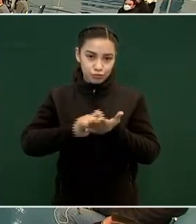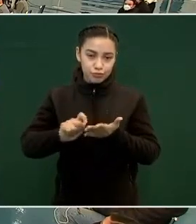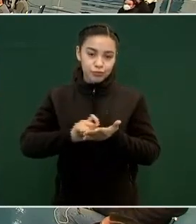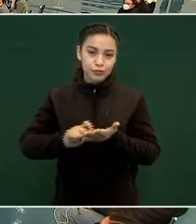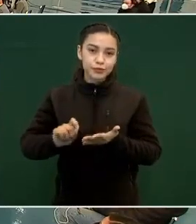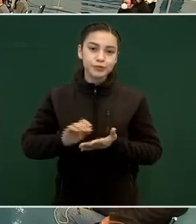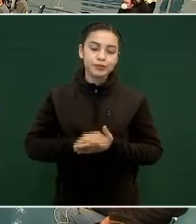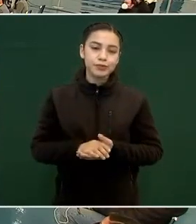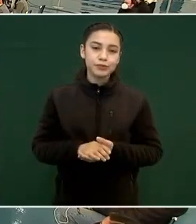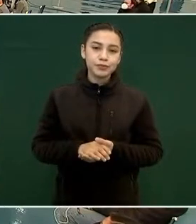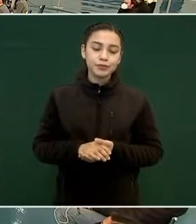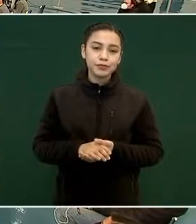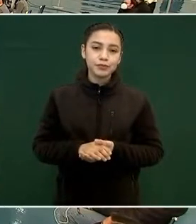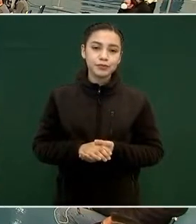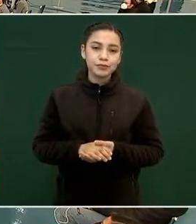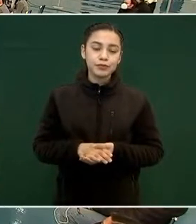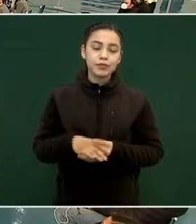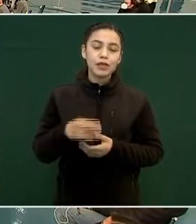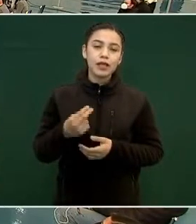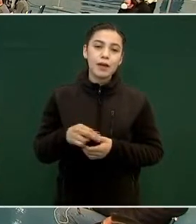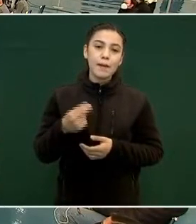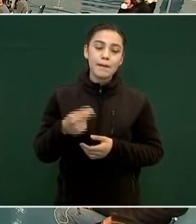un género, el poemínimo,